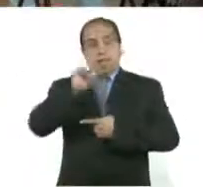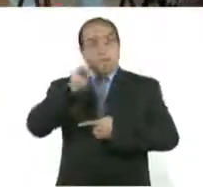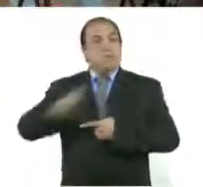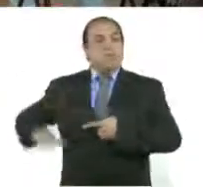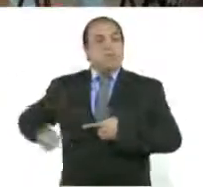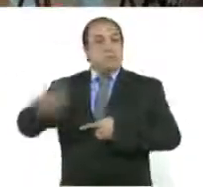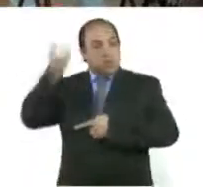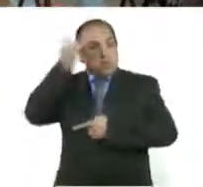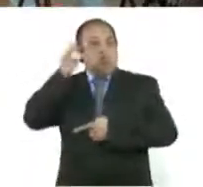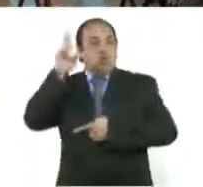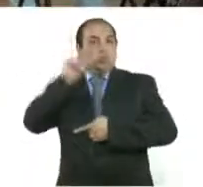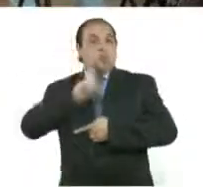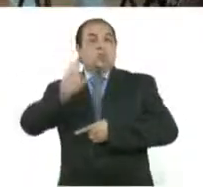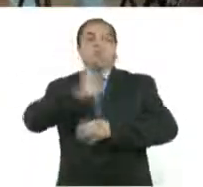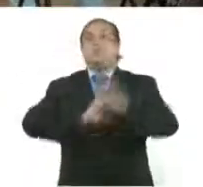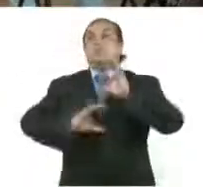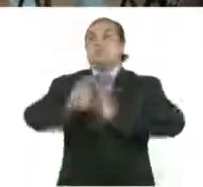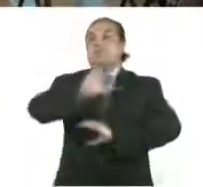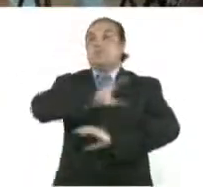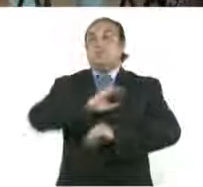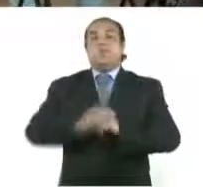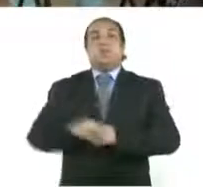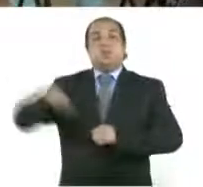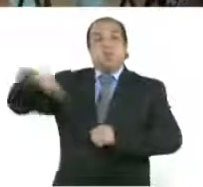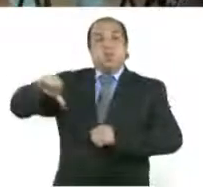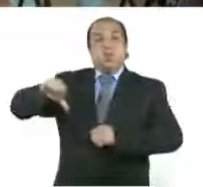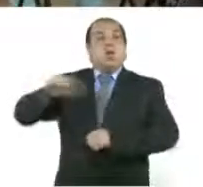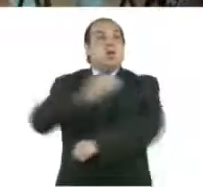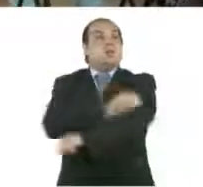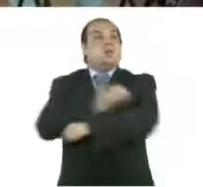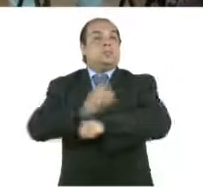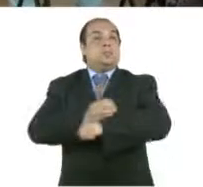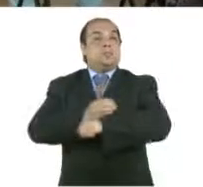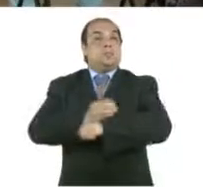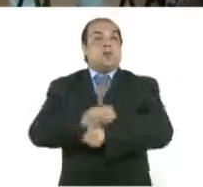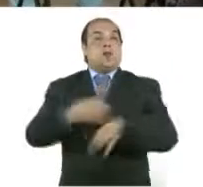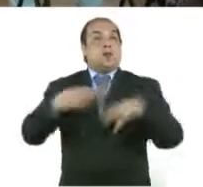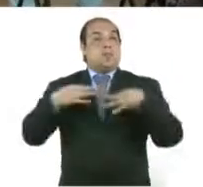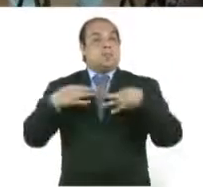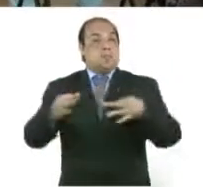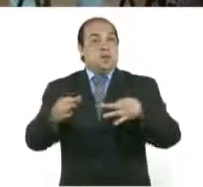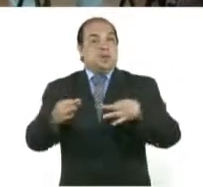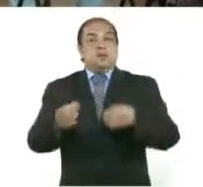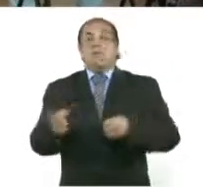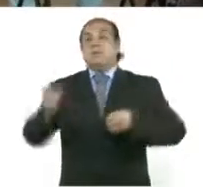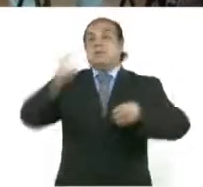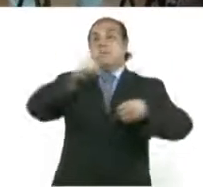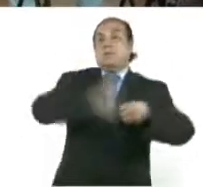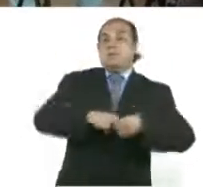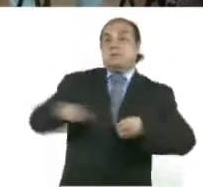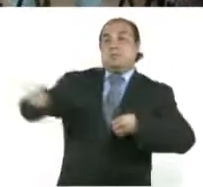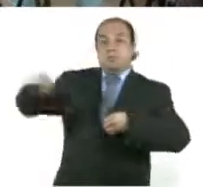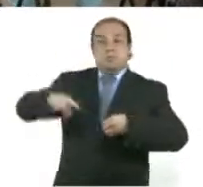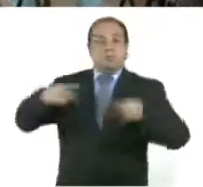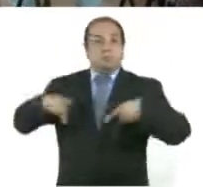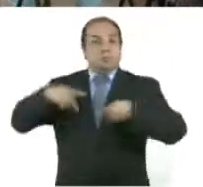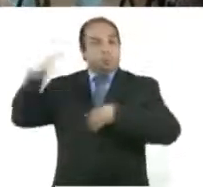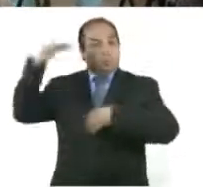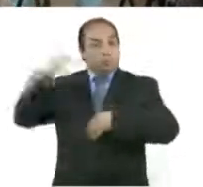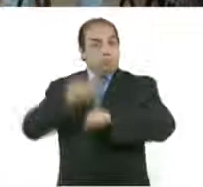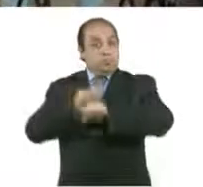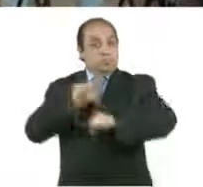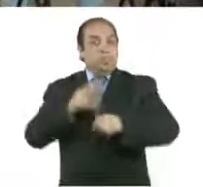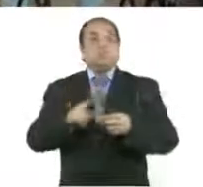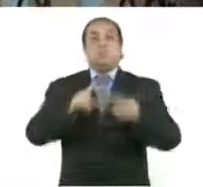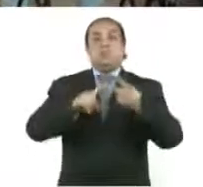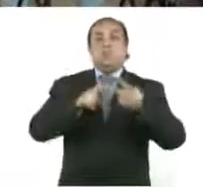la doctora Claudia Sheinbaum Pardo, por acompañarnos en este arranque de incorporación de adultos mayores, a la